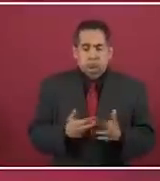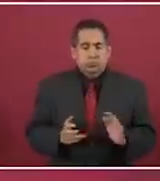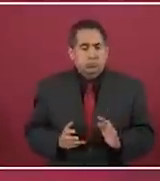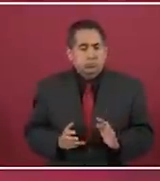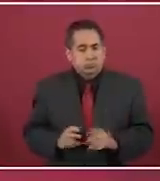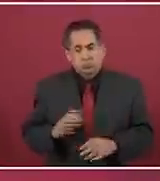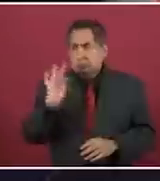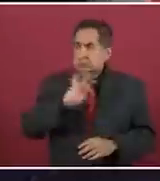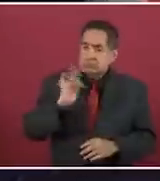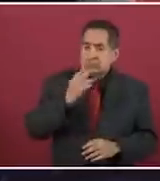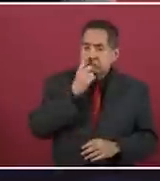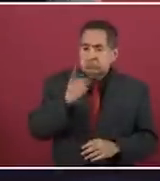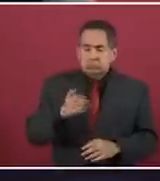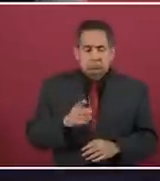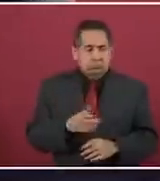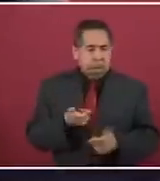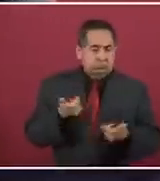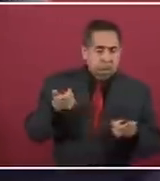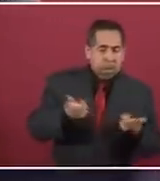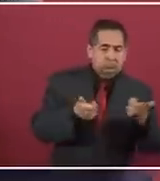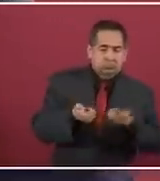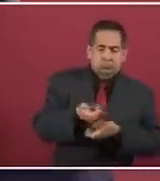está financiada